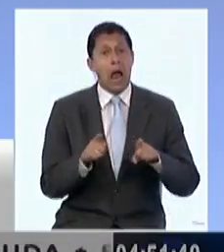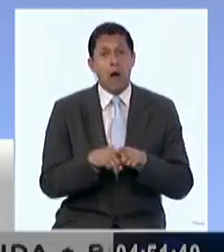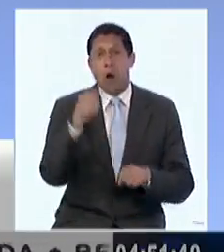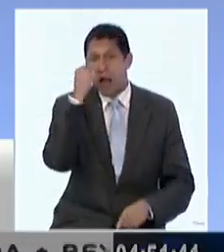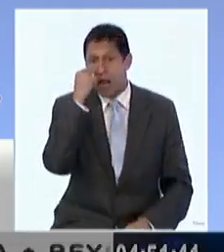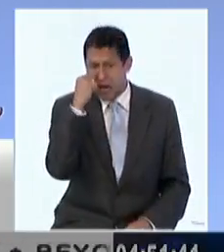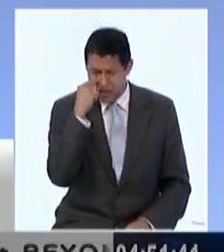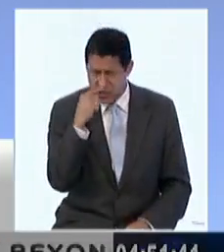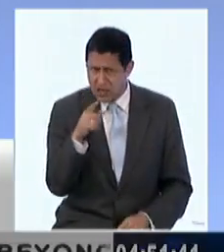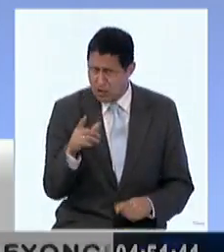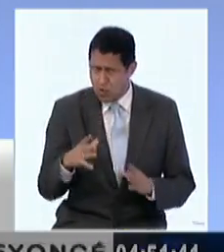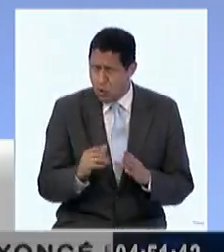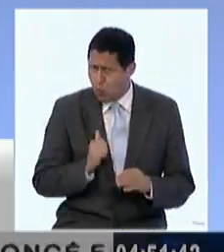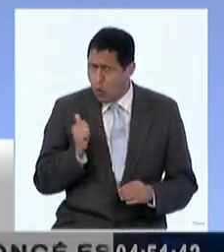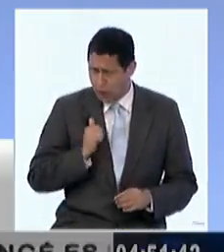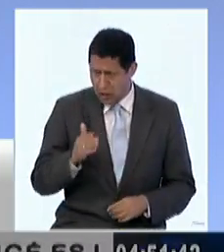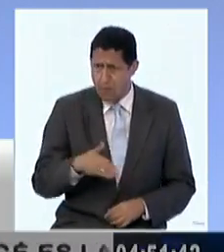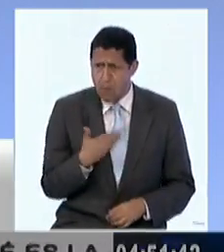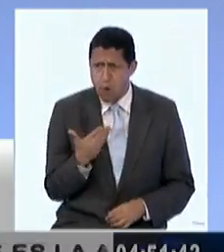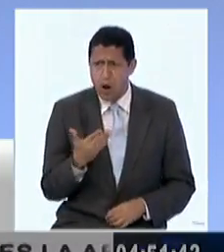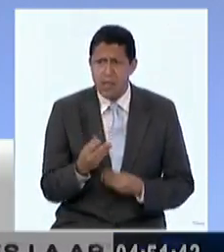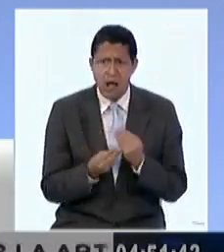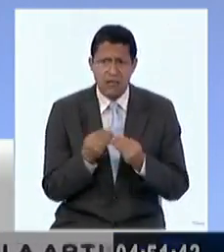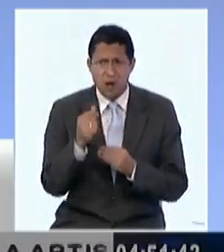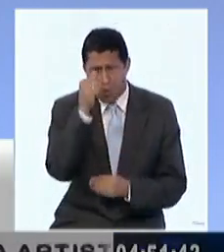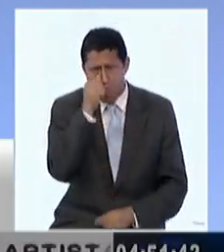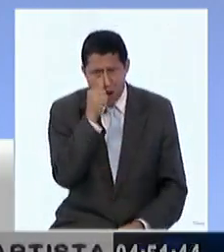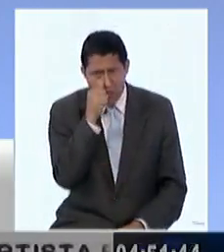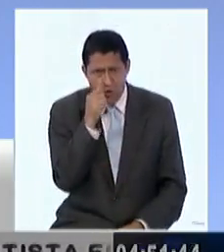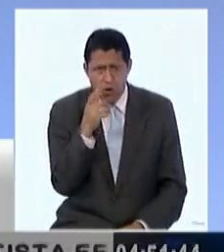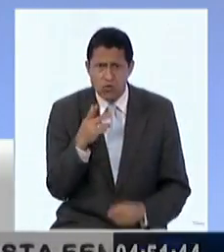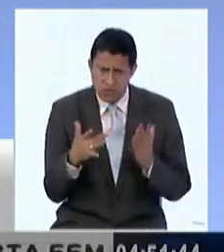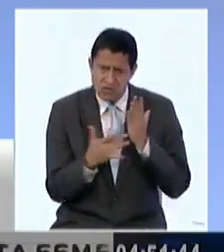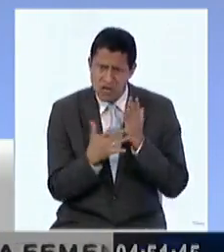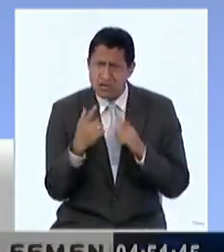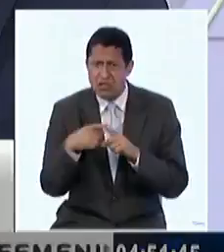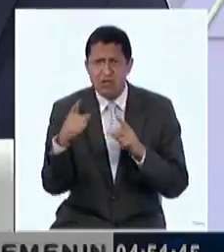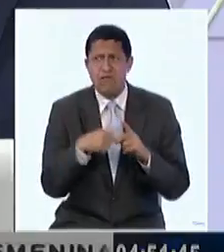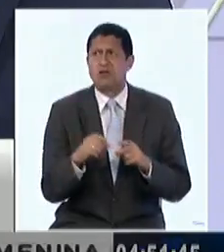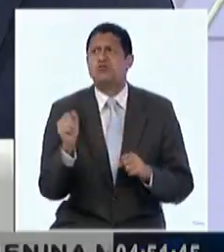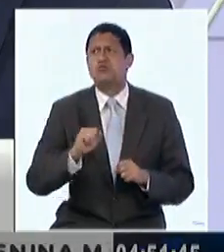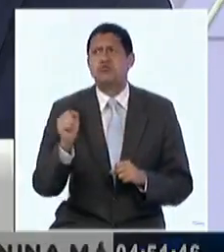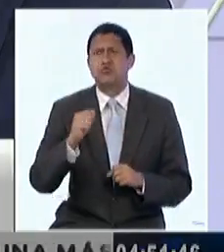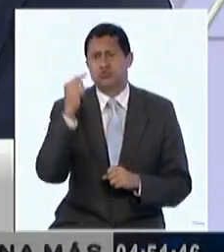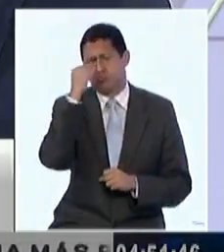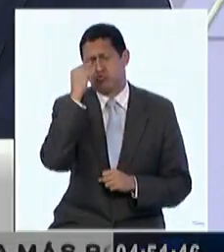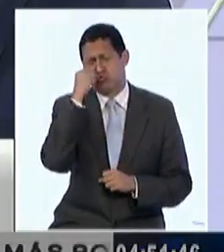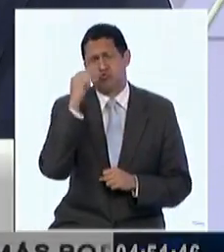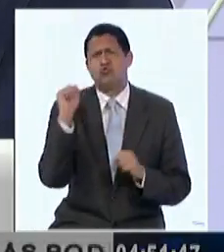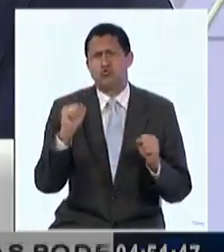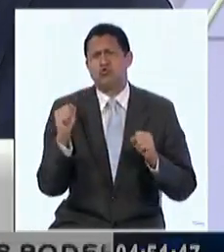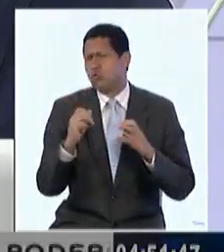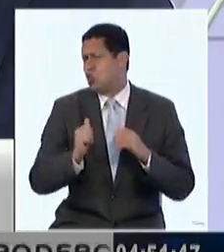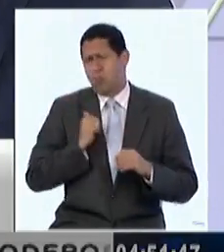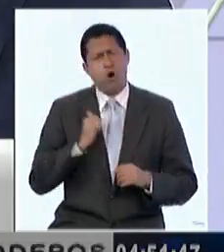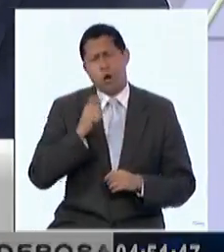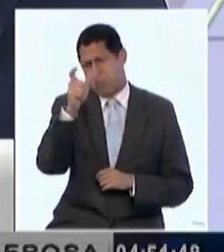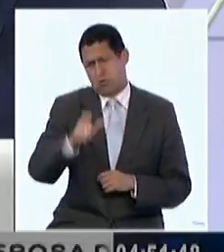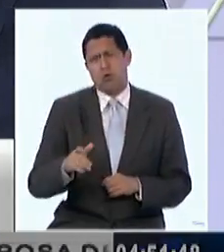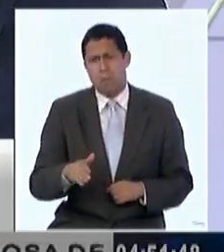rinoplastia. ¿Son todos candidatos, no son todos candidatos? ¿Existen varias técnicas? Sí, para la rinoplastia todos son